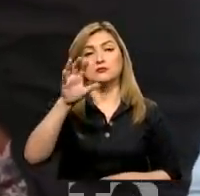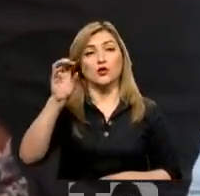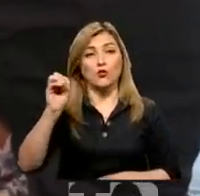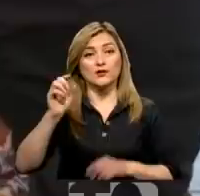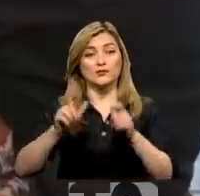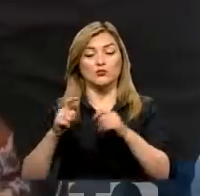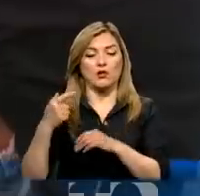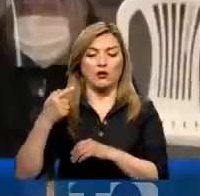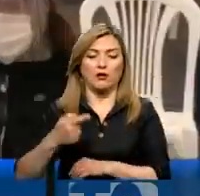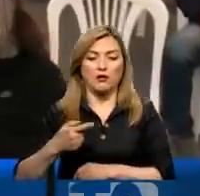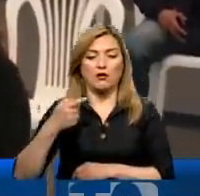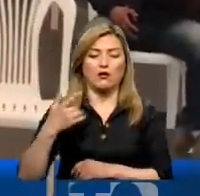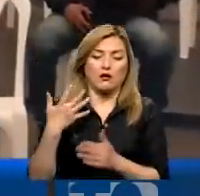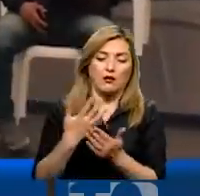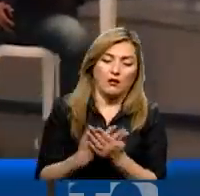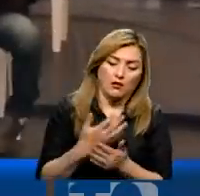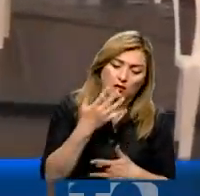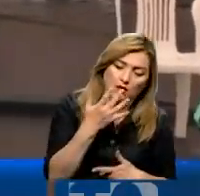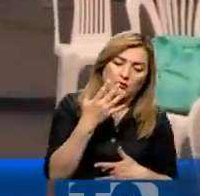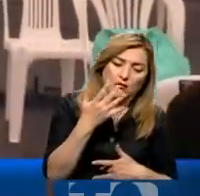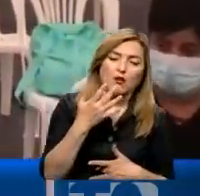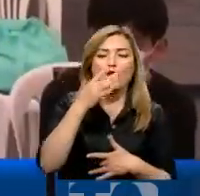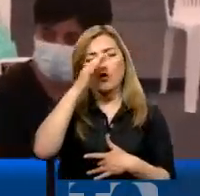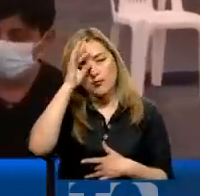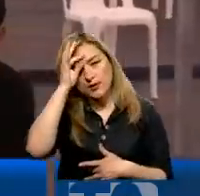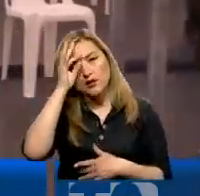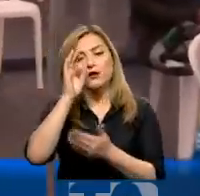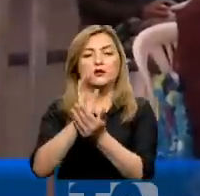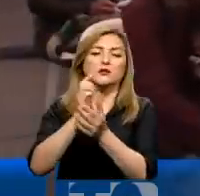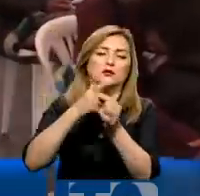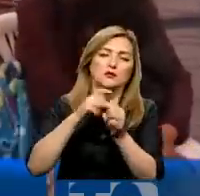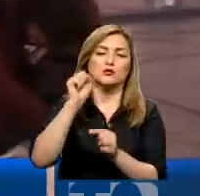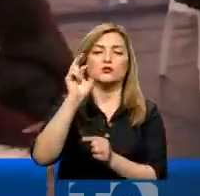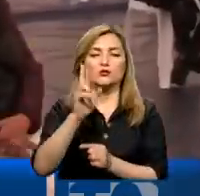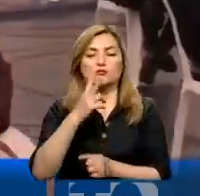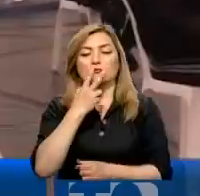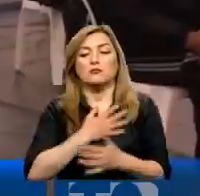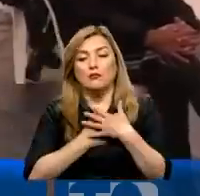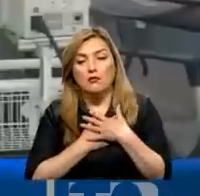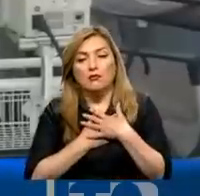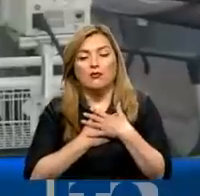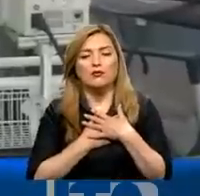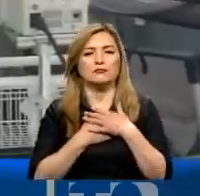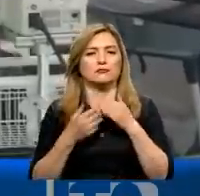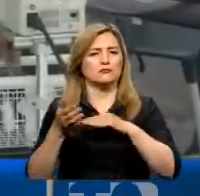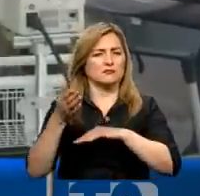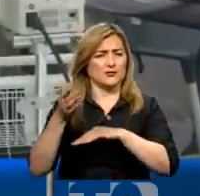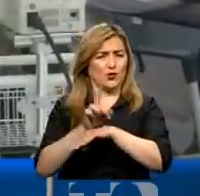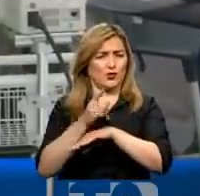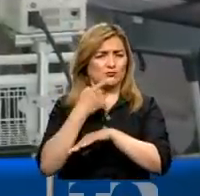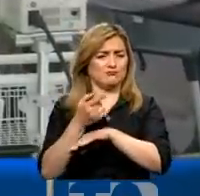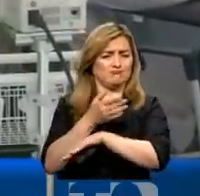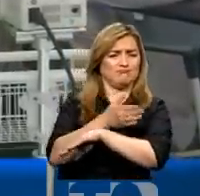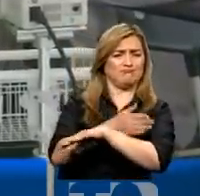llegan a diario al hospital del IES Quito Sur con síntomas respiratorios. Los médicos explican que antes el 80% de pacientes